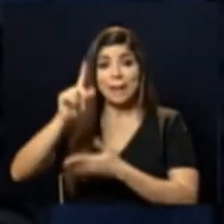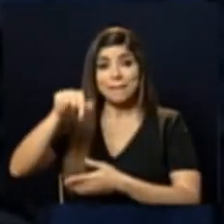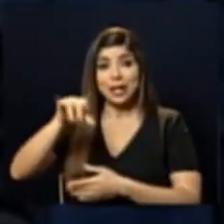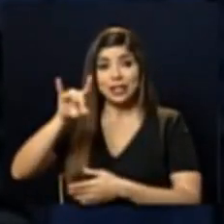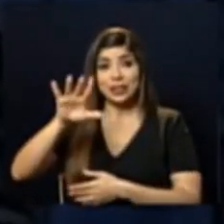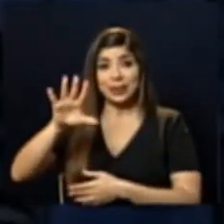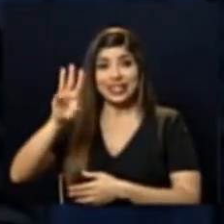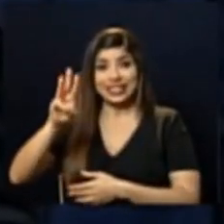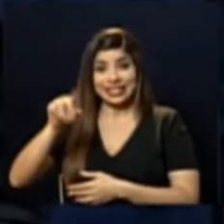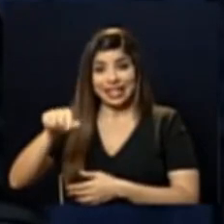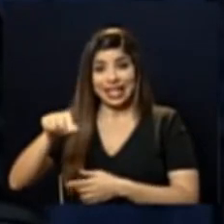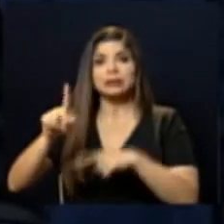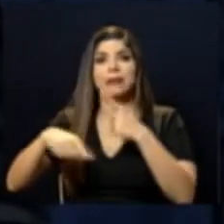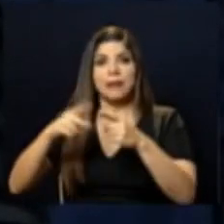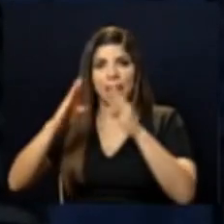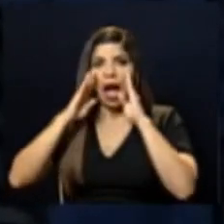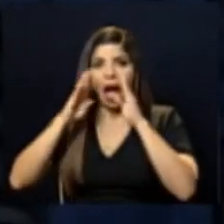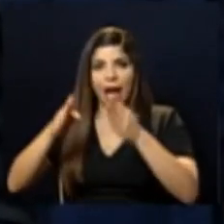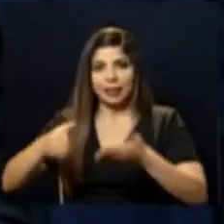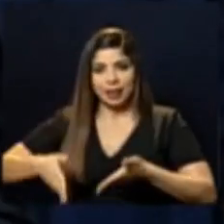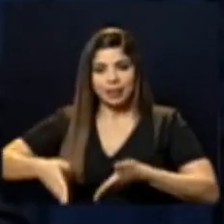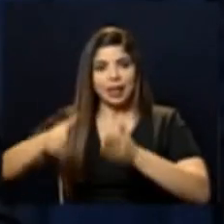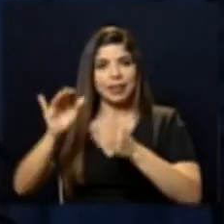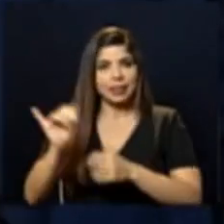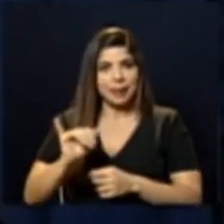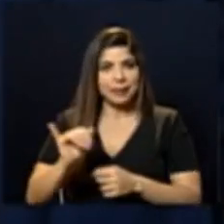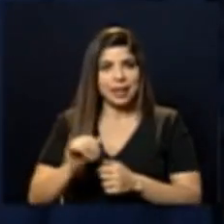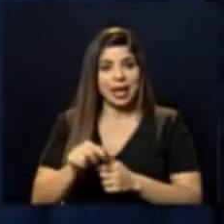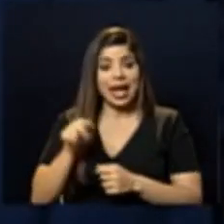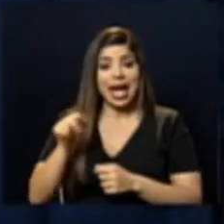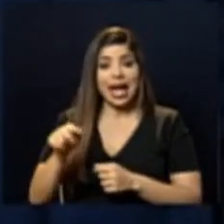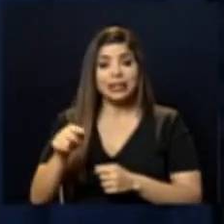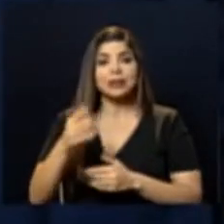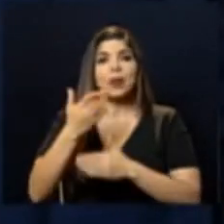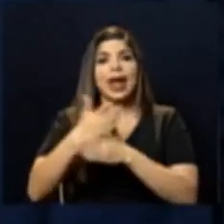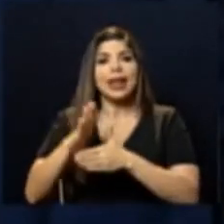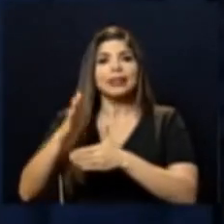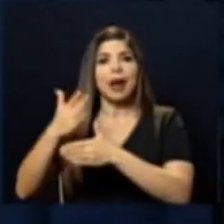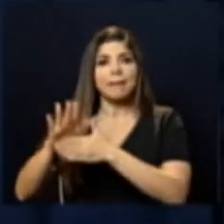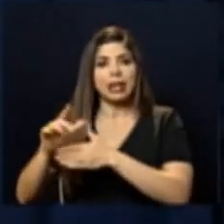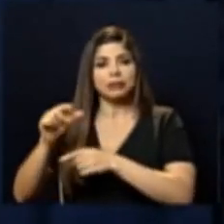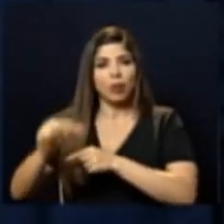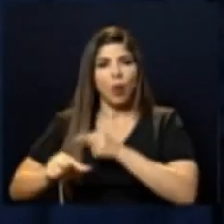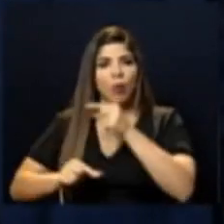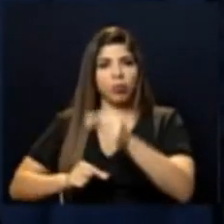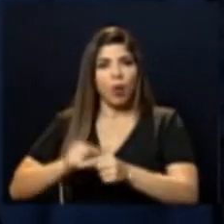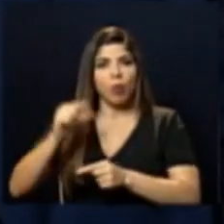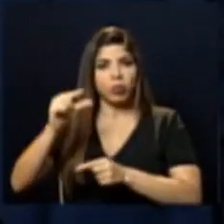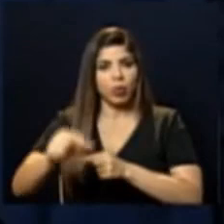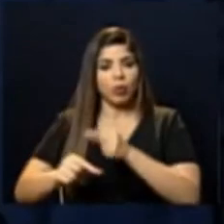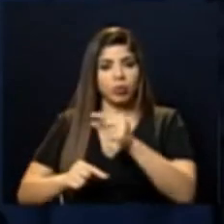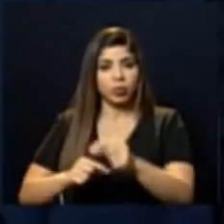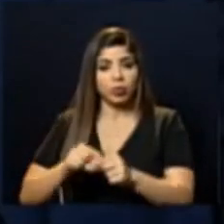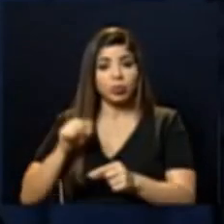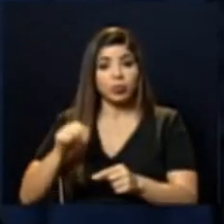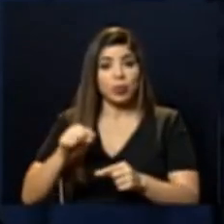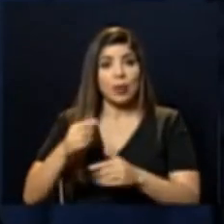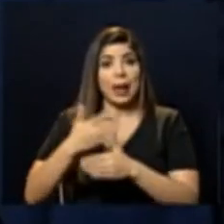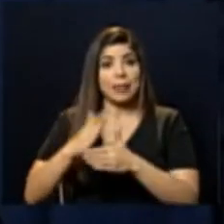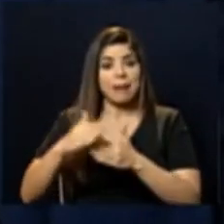1856 será atendida. Esto se hará por etapas, las cuales se